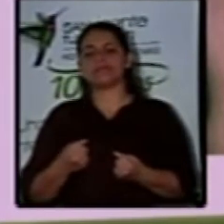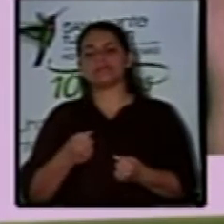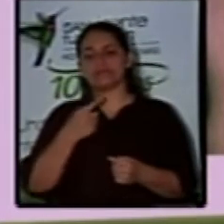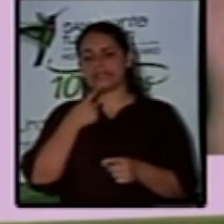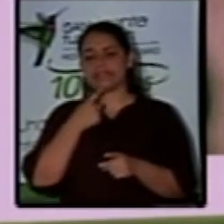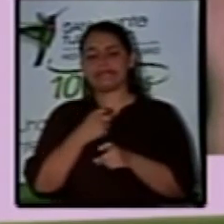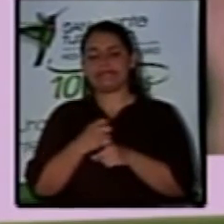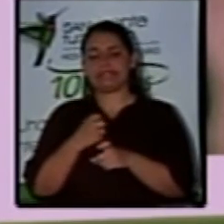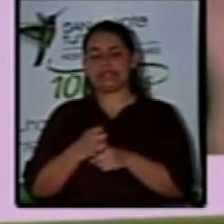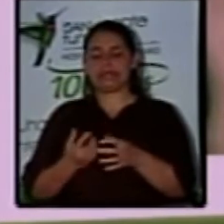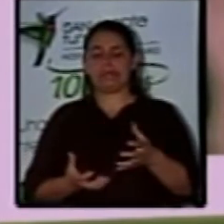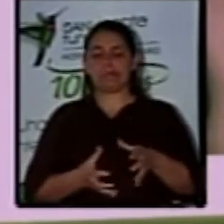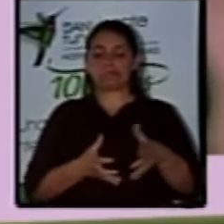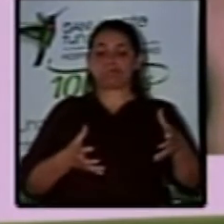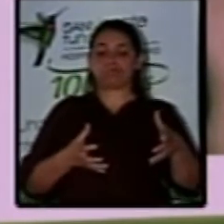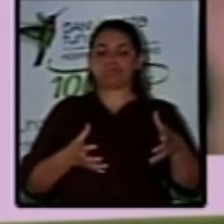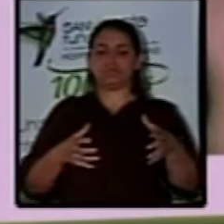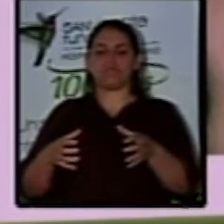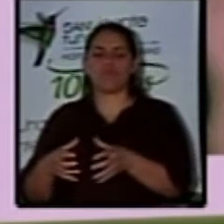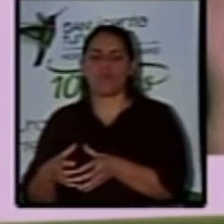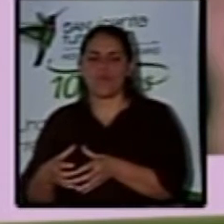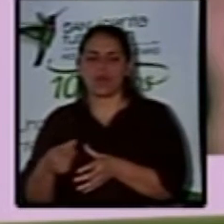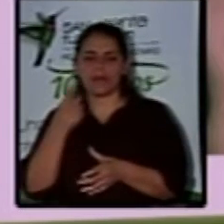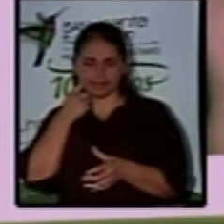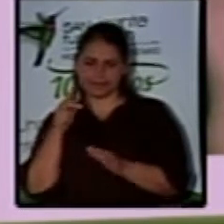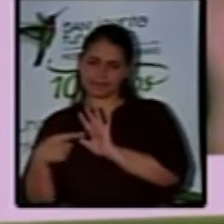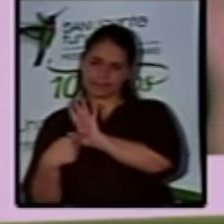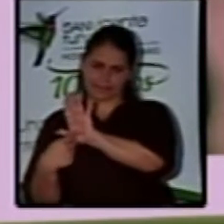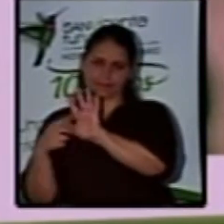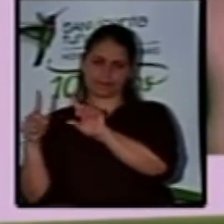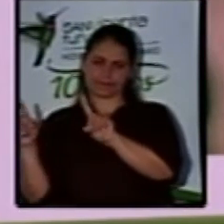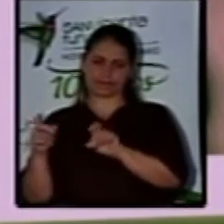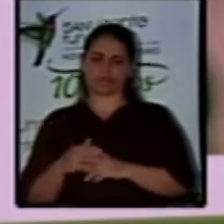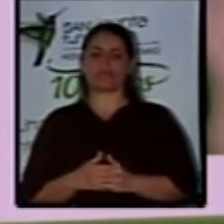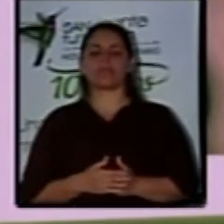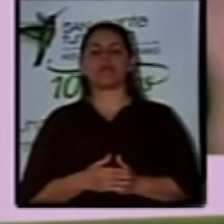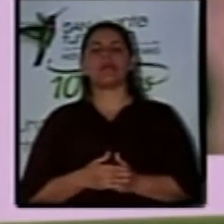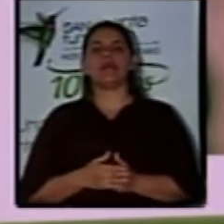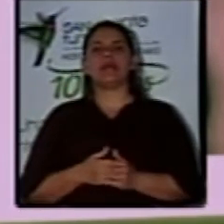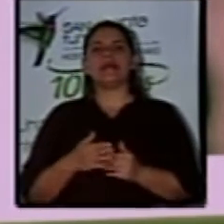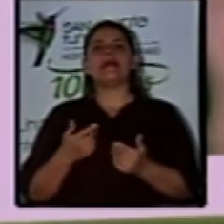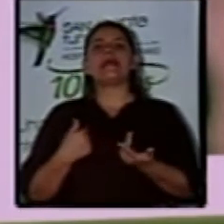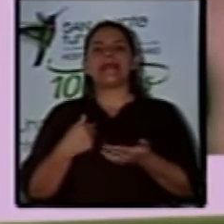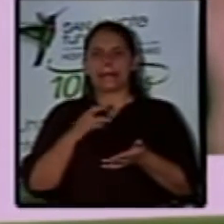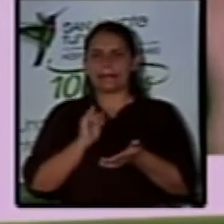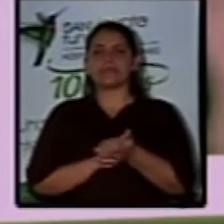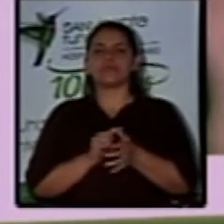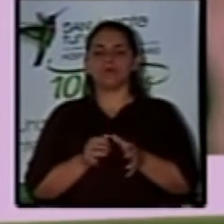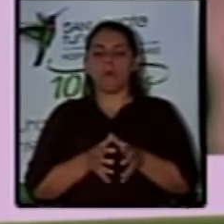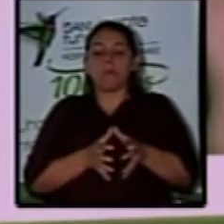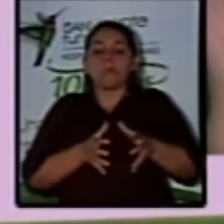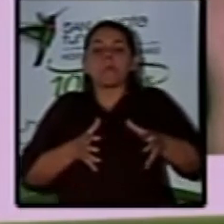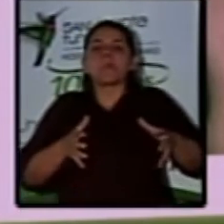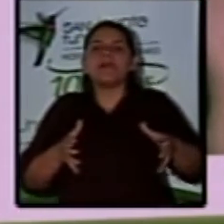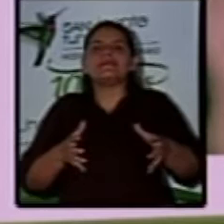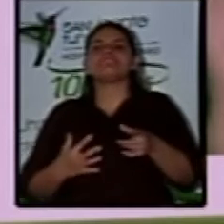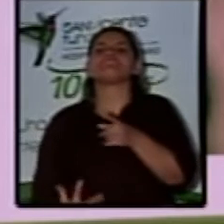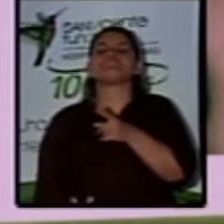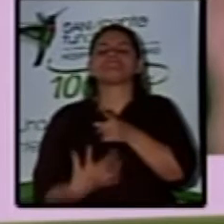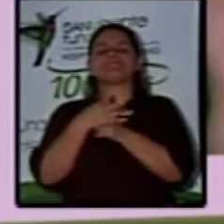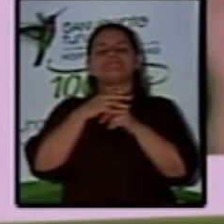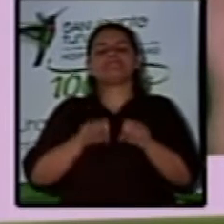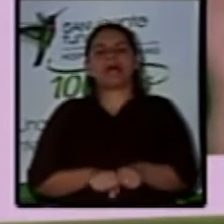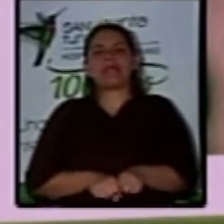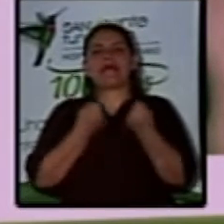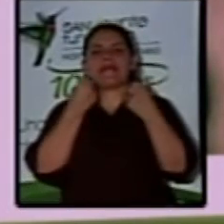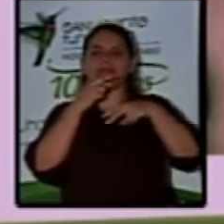muy clara pues la simetría en esta extremidad. Estos trombos van a dañar todas estas válvulas venosas que están acá